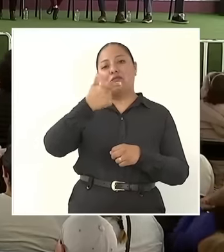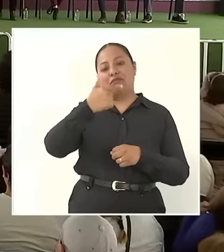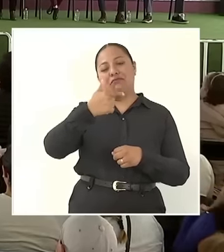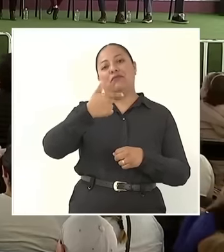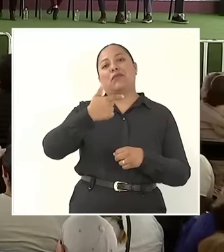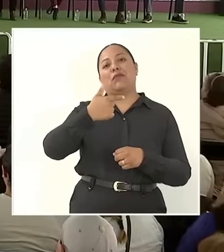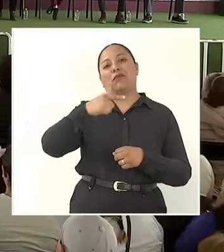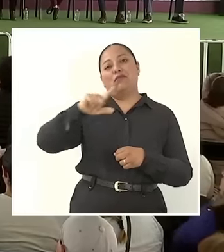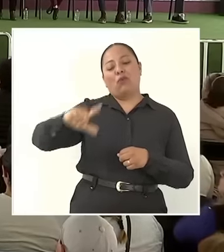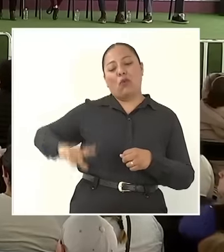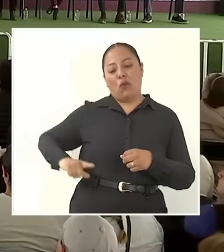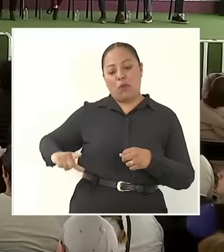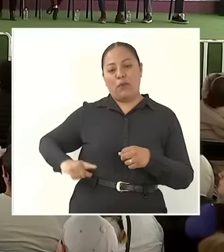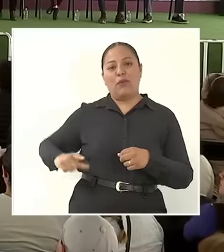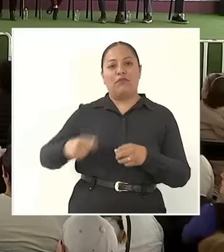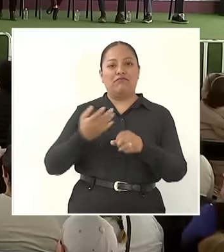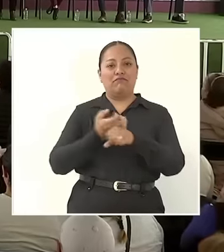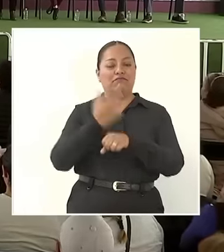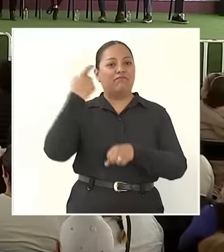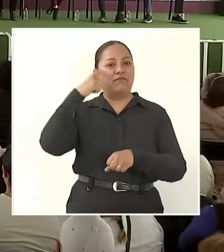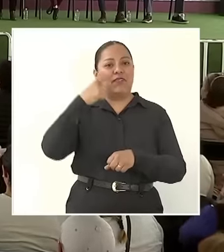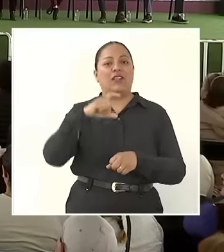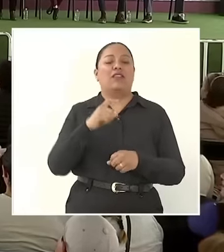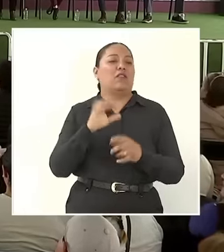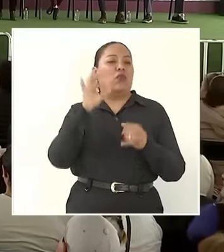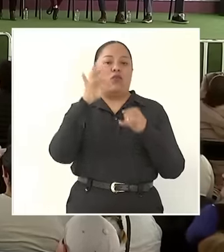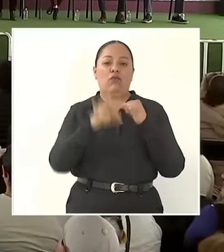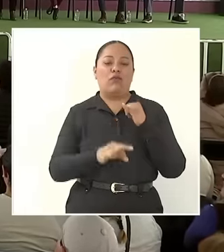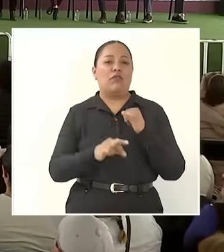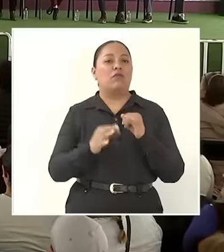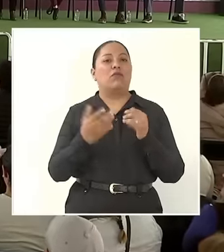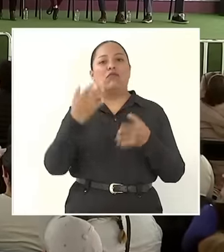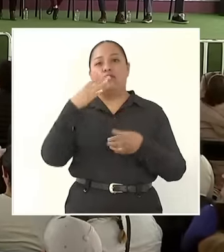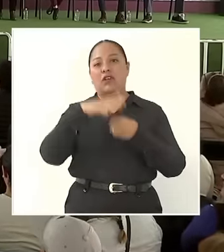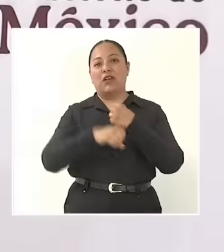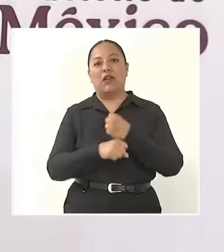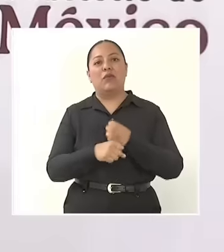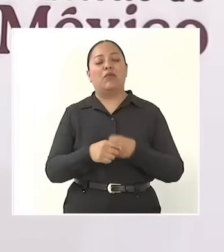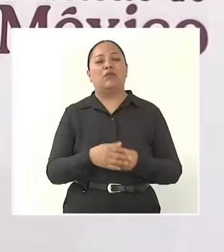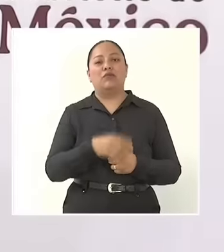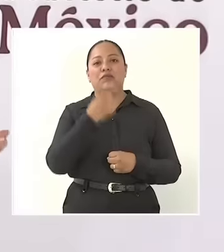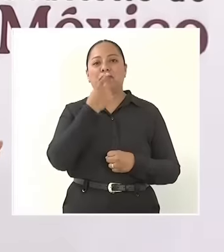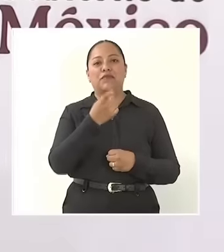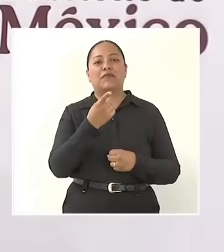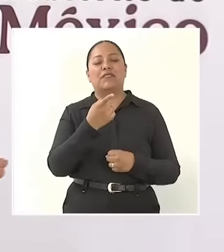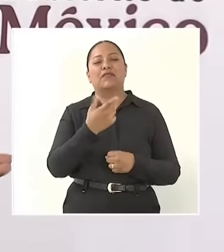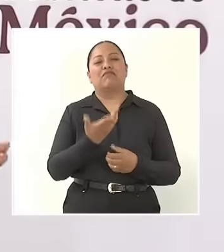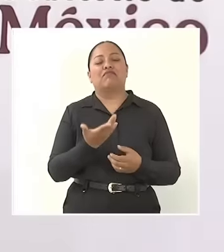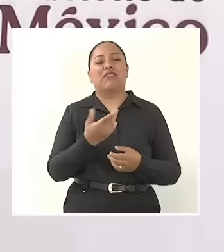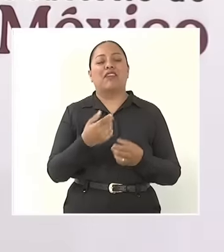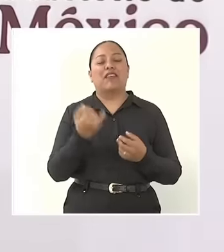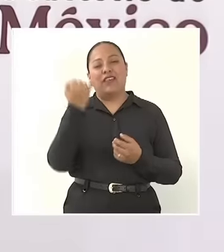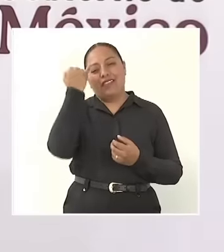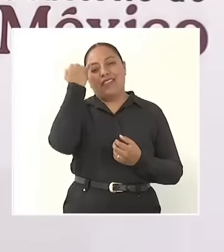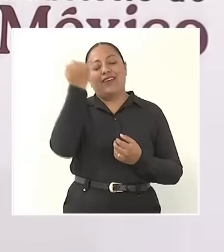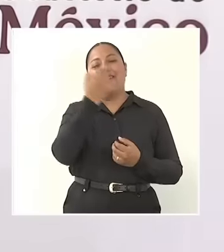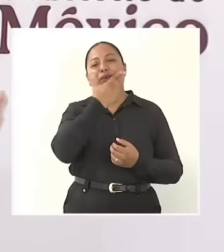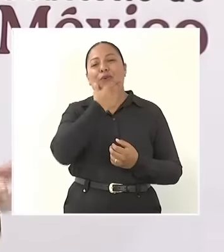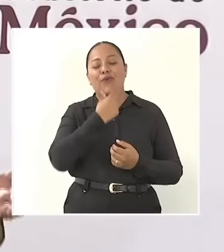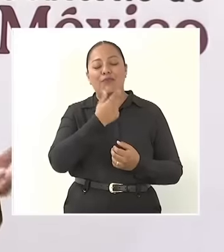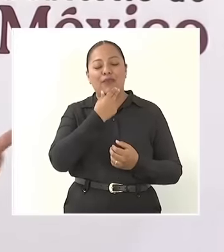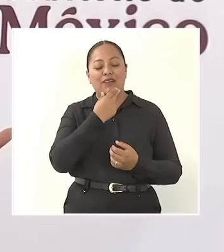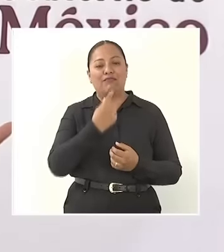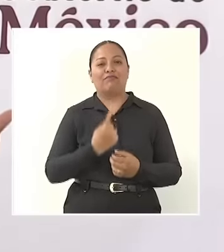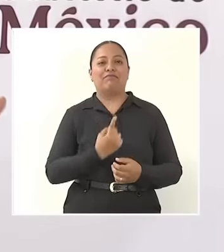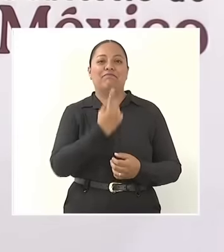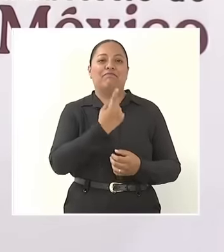Finalmente, cierro con una frase de Sándor Márai, que dice que el hombre hace suyo un sitio no solo con el